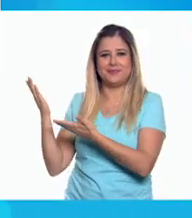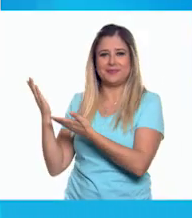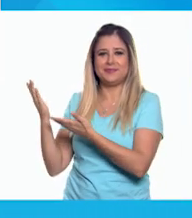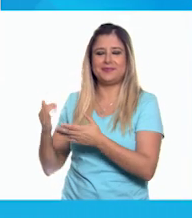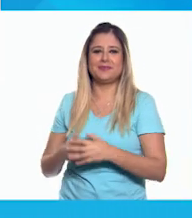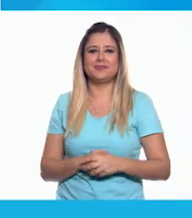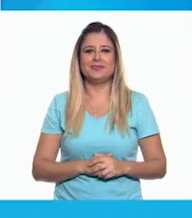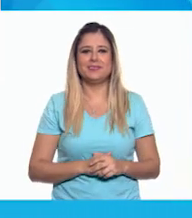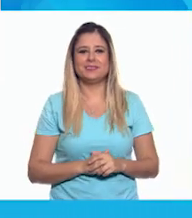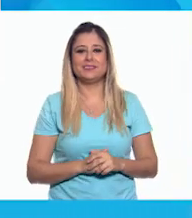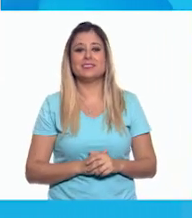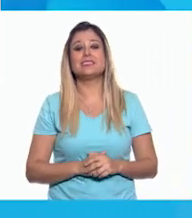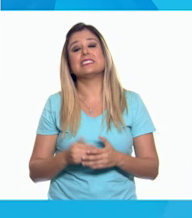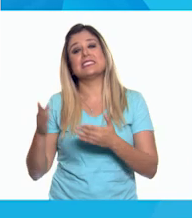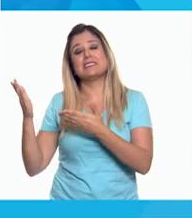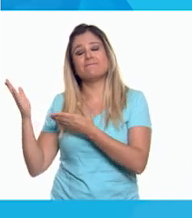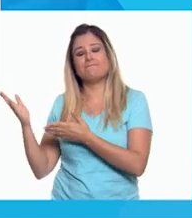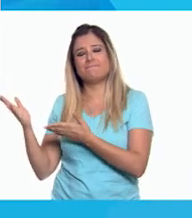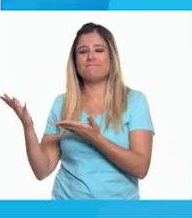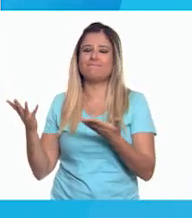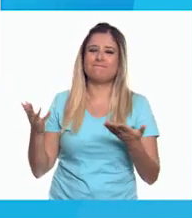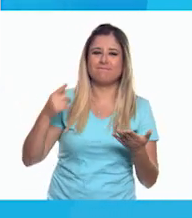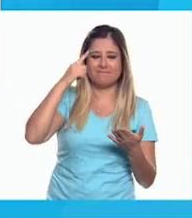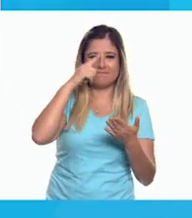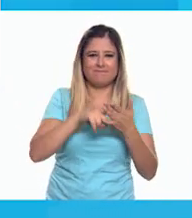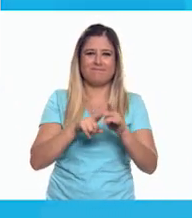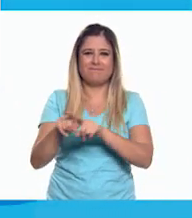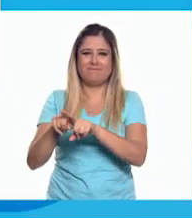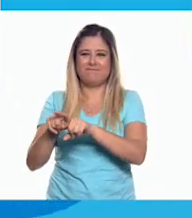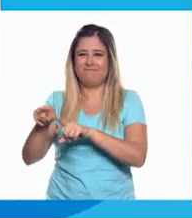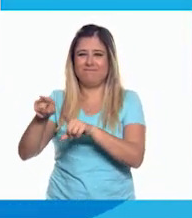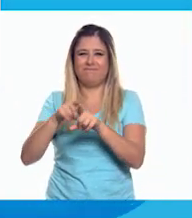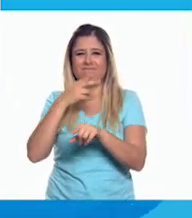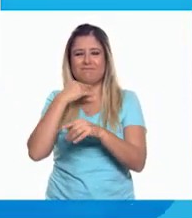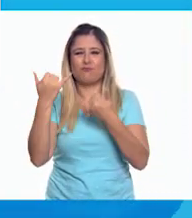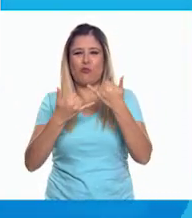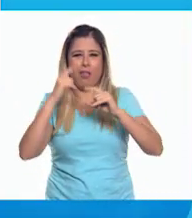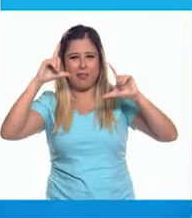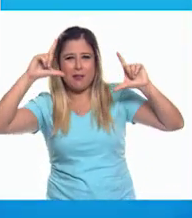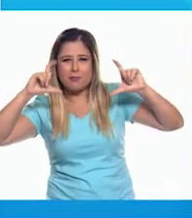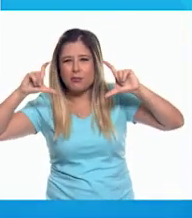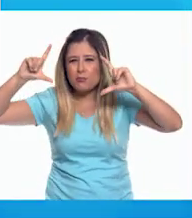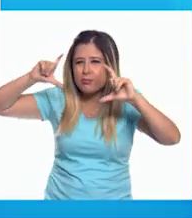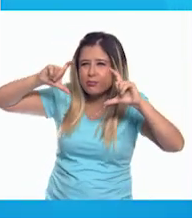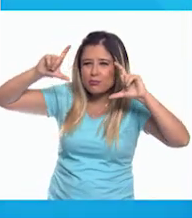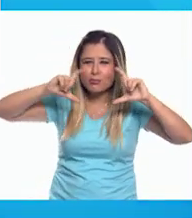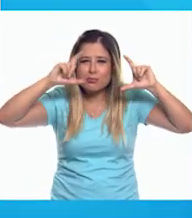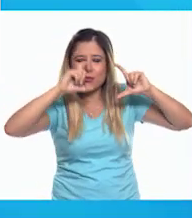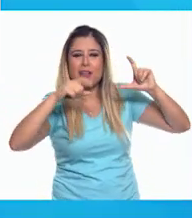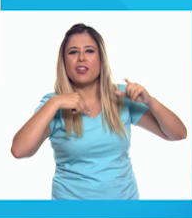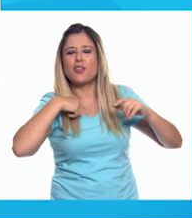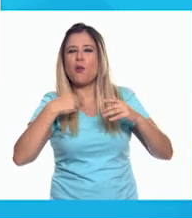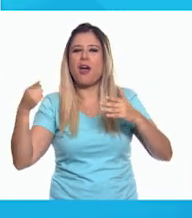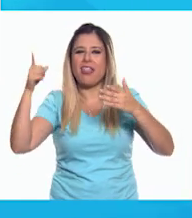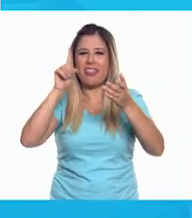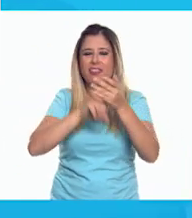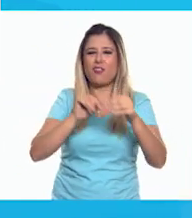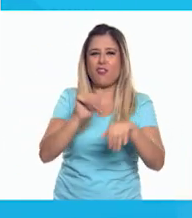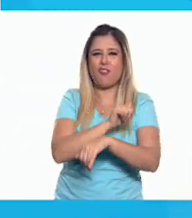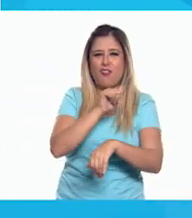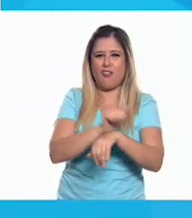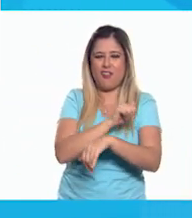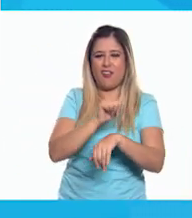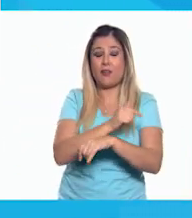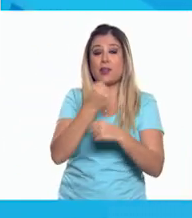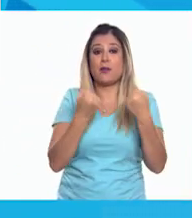Aquí yo creo que mi hermano estaba jugando con la cámara Estoy dentro también del carro aquí, este es el